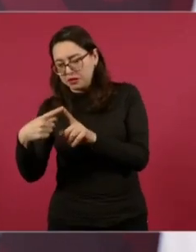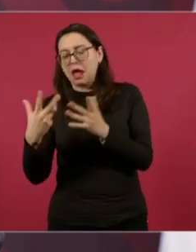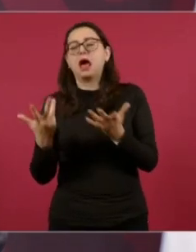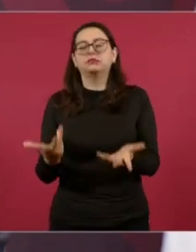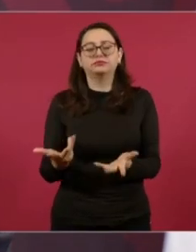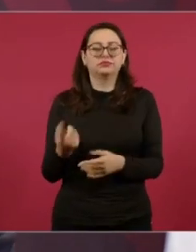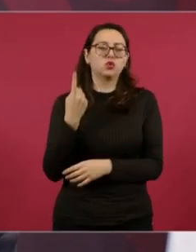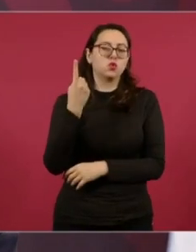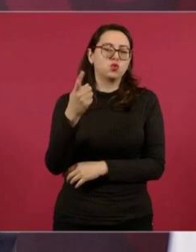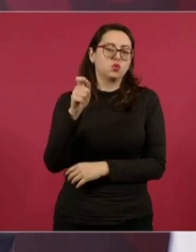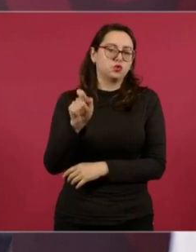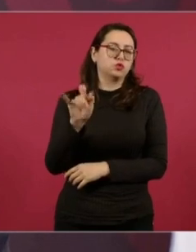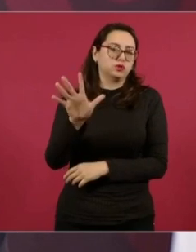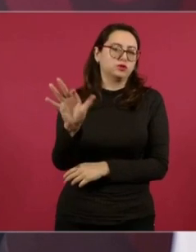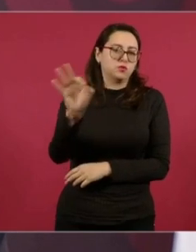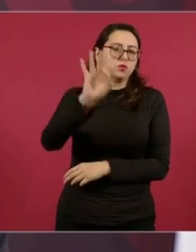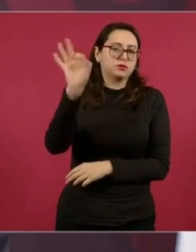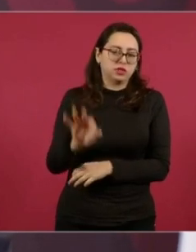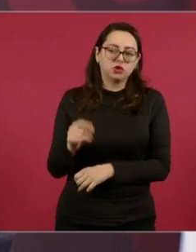aunque sea poco,